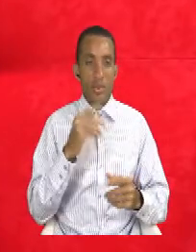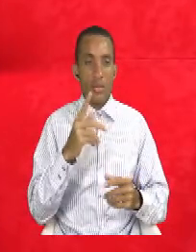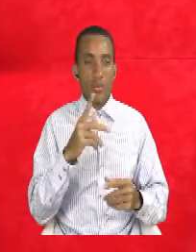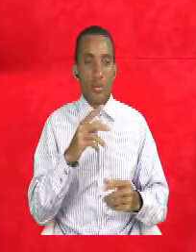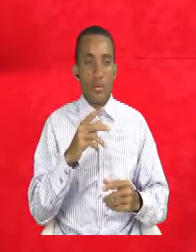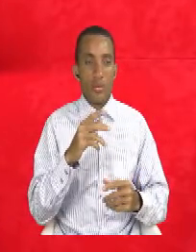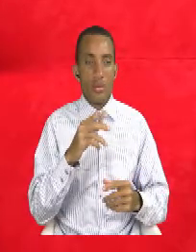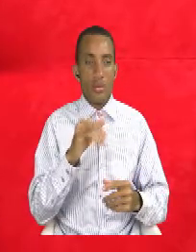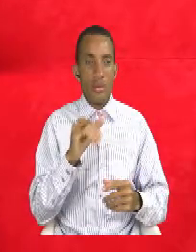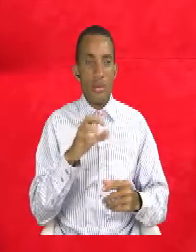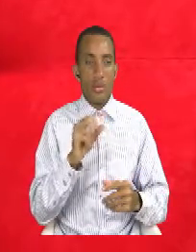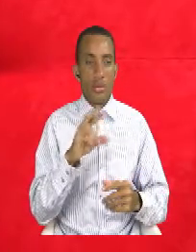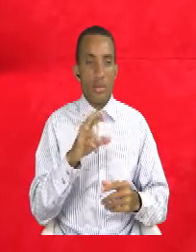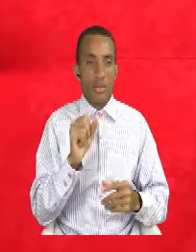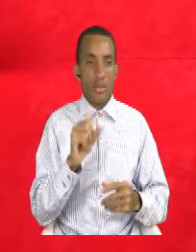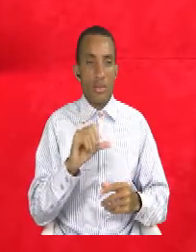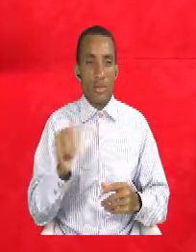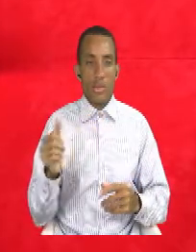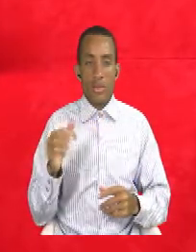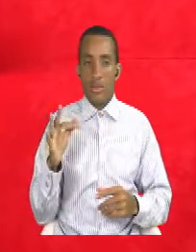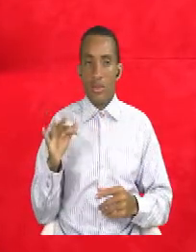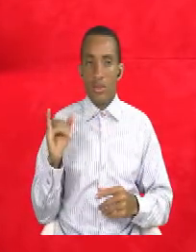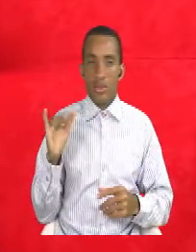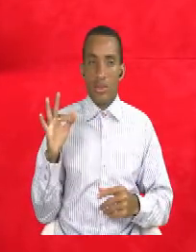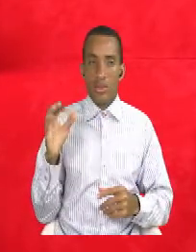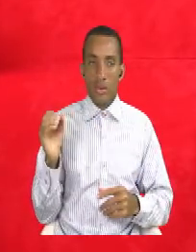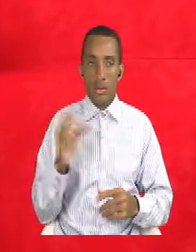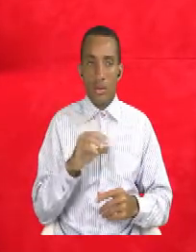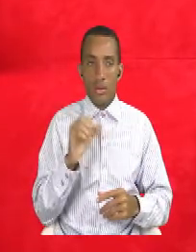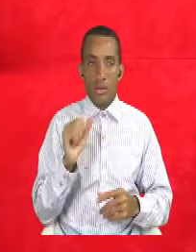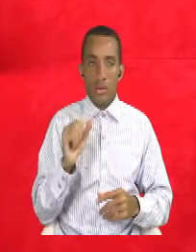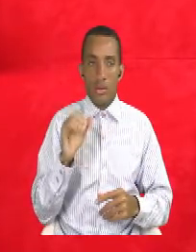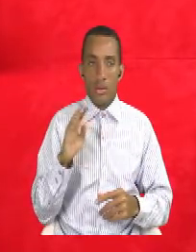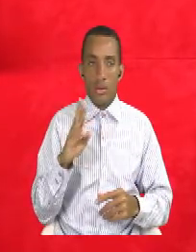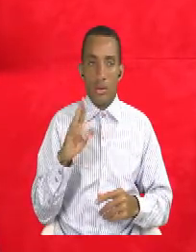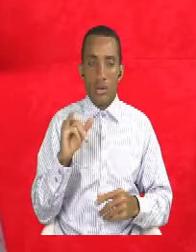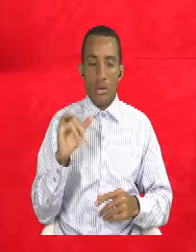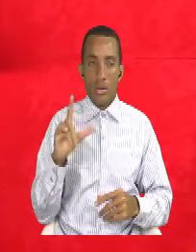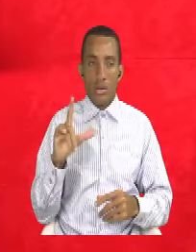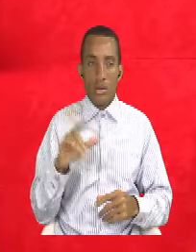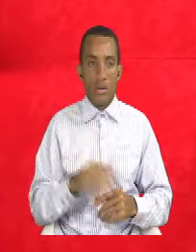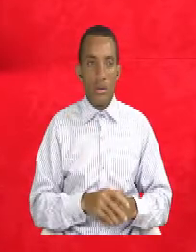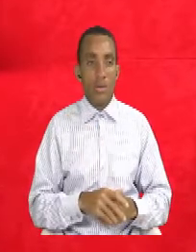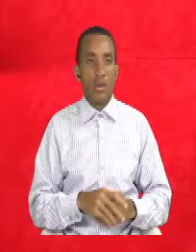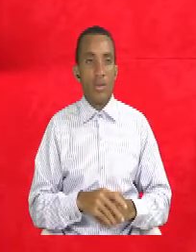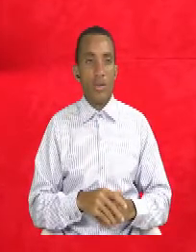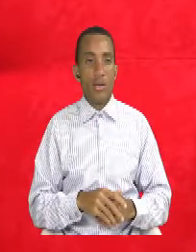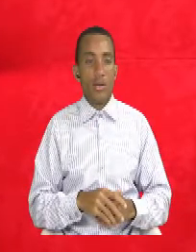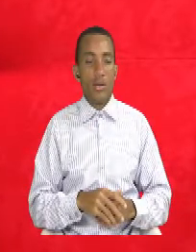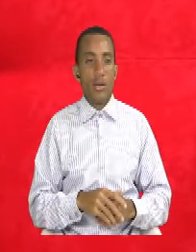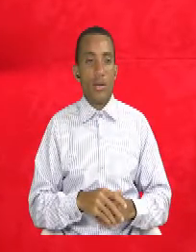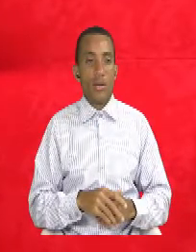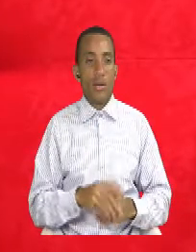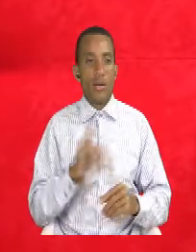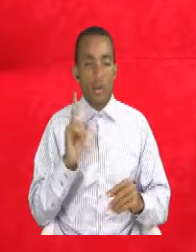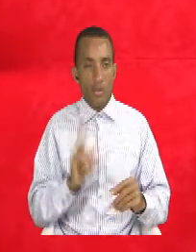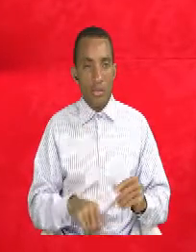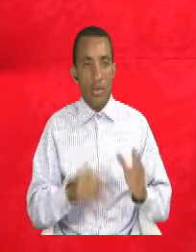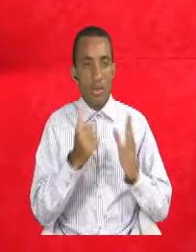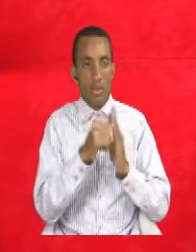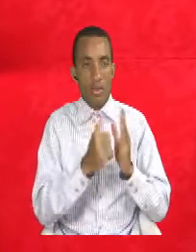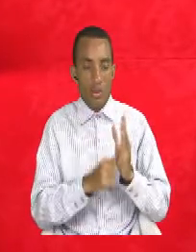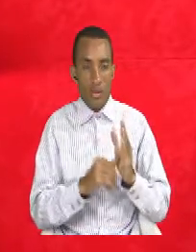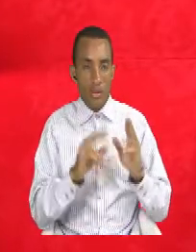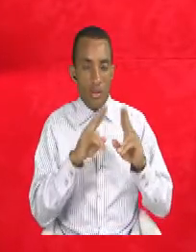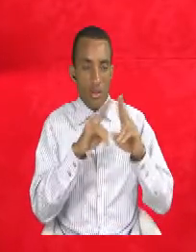Osa y con Tito Abril. Y también aquí con el programa, en la página del programa vamos a